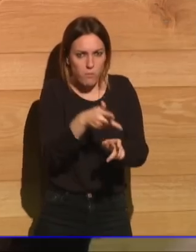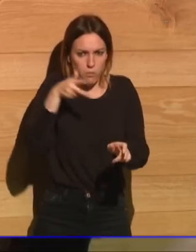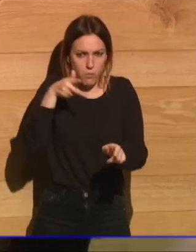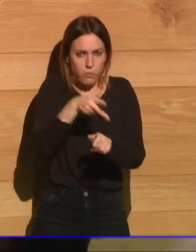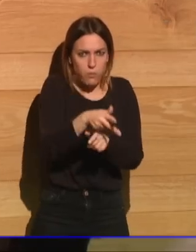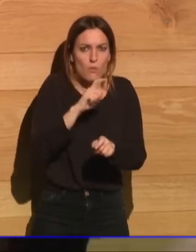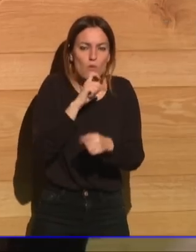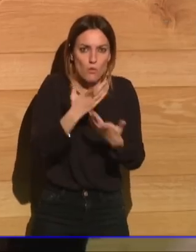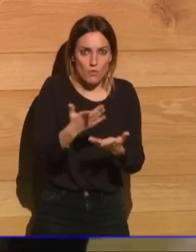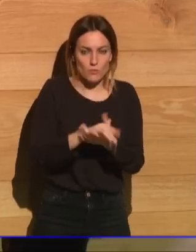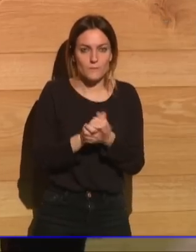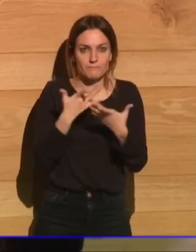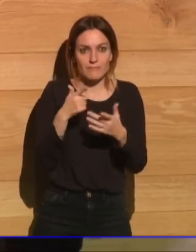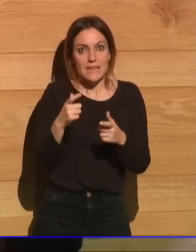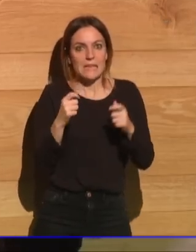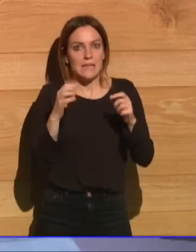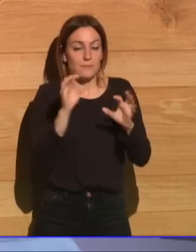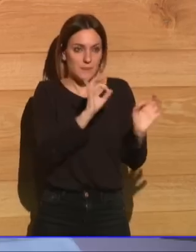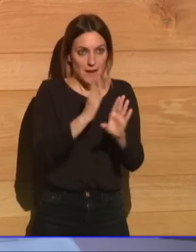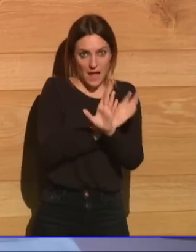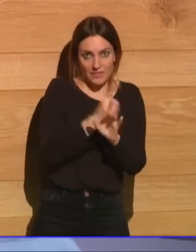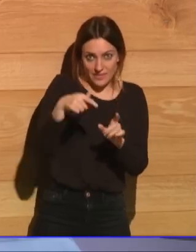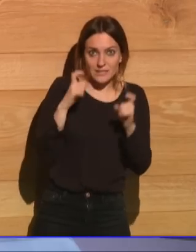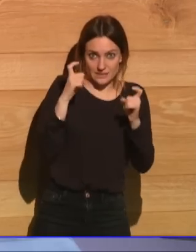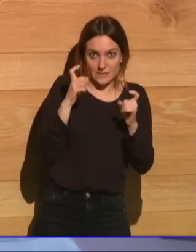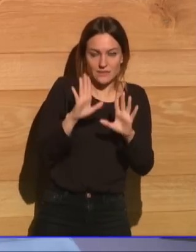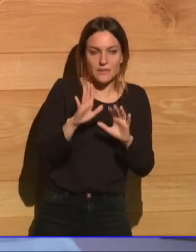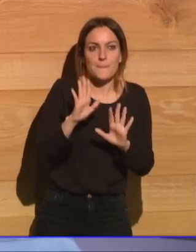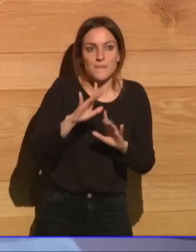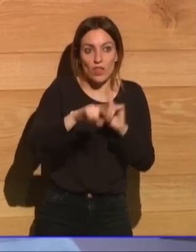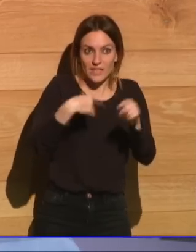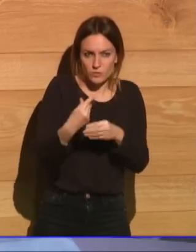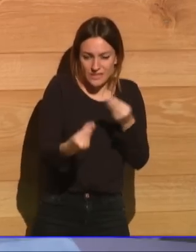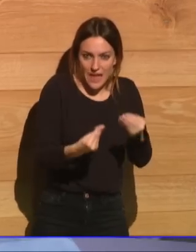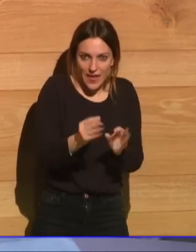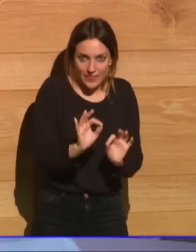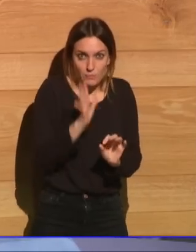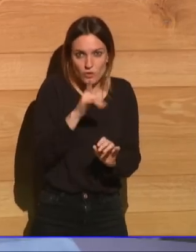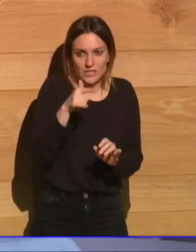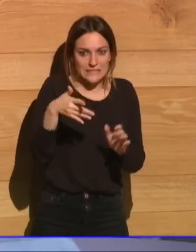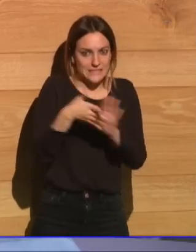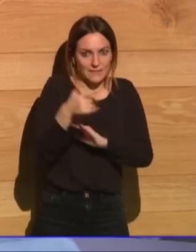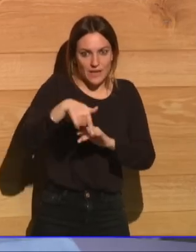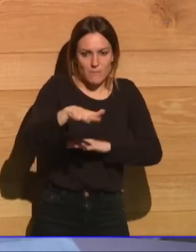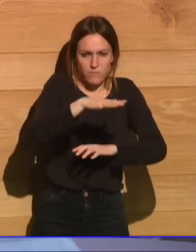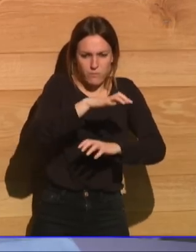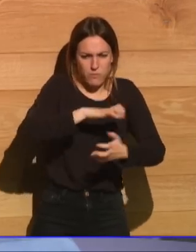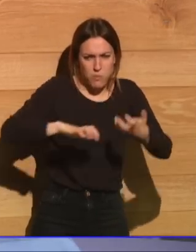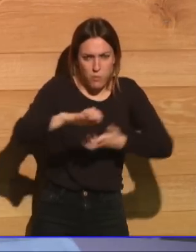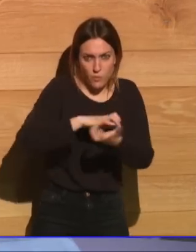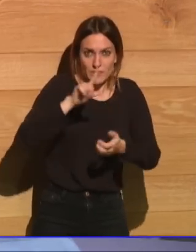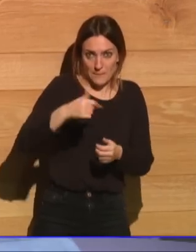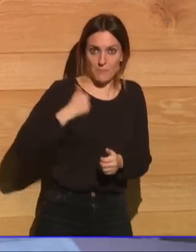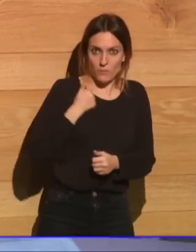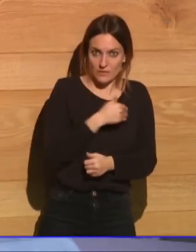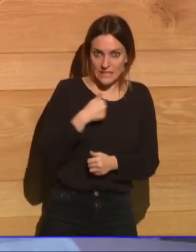ensayan, pero a la vez les dejan ese margen de sí, esto es lo que va a sonar, pero ahora hace de Tira, esto. tira. Porque hay un nivel de caos que también hay que aprovechar. Y